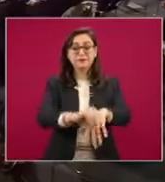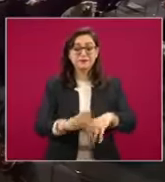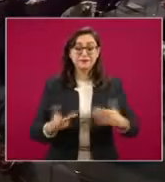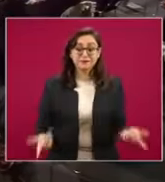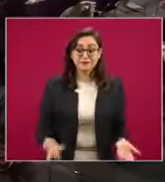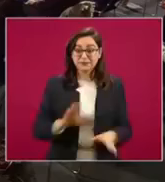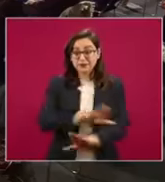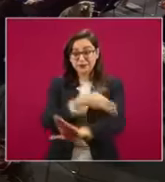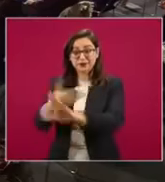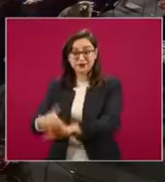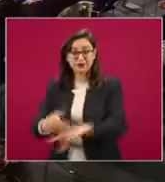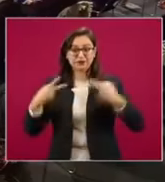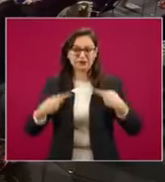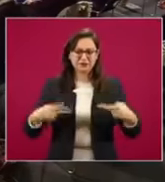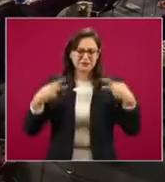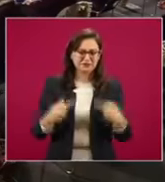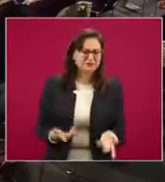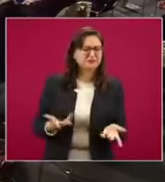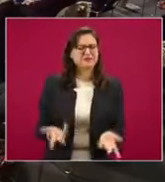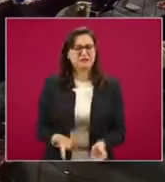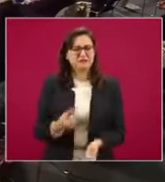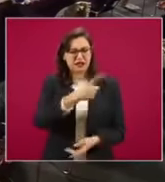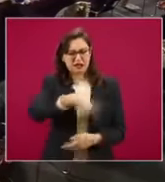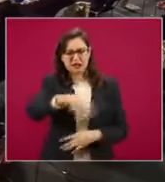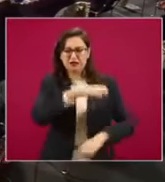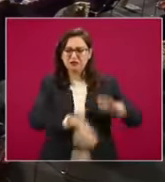provecho defraudar e